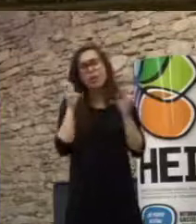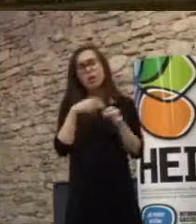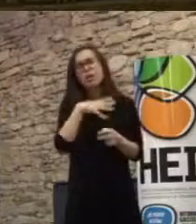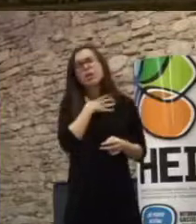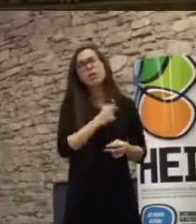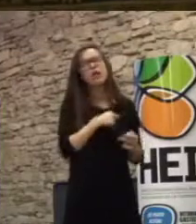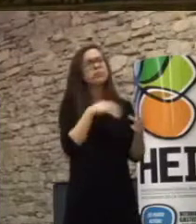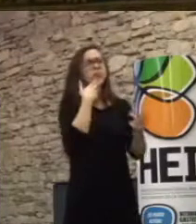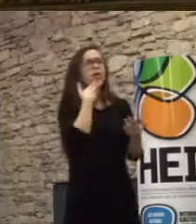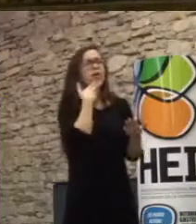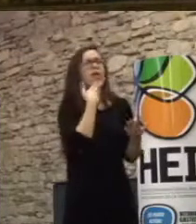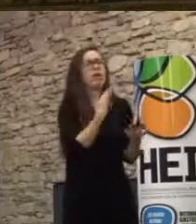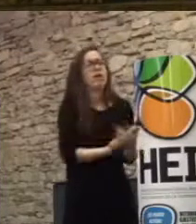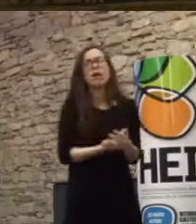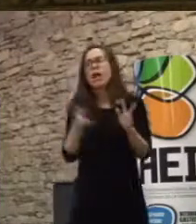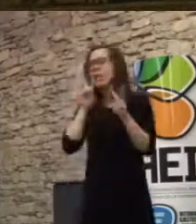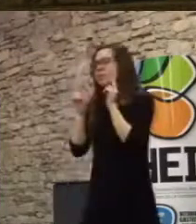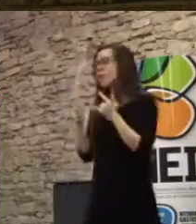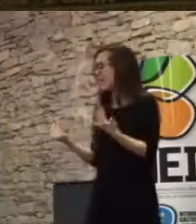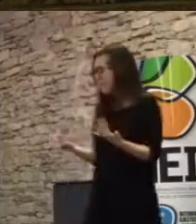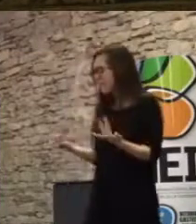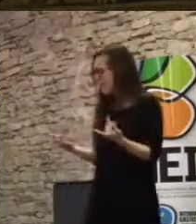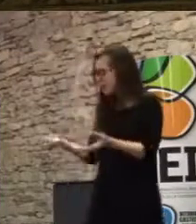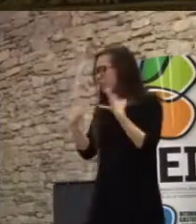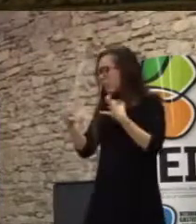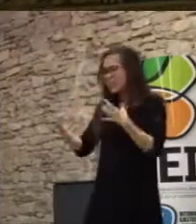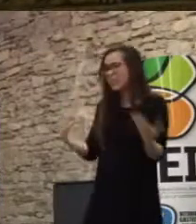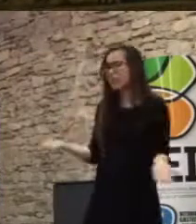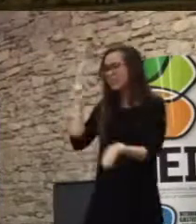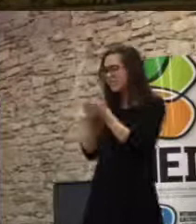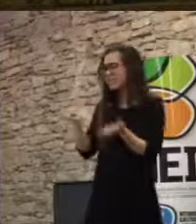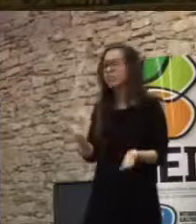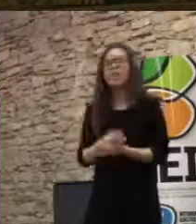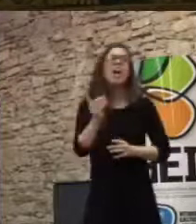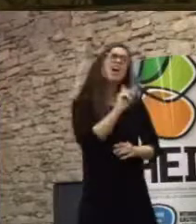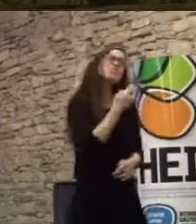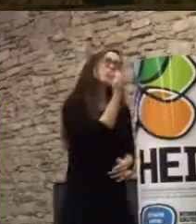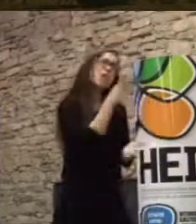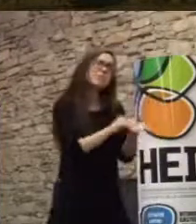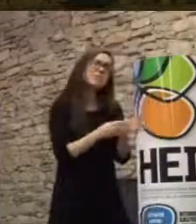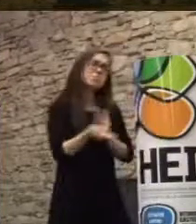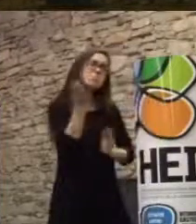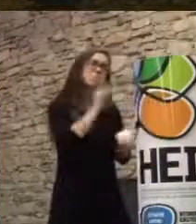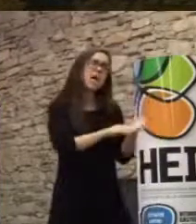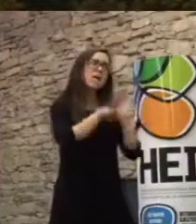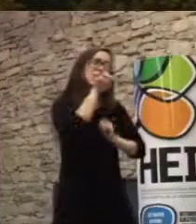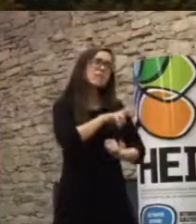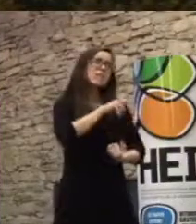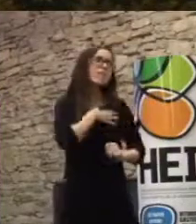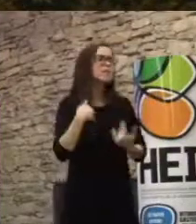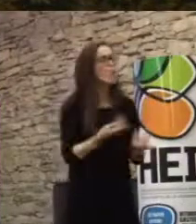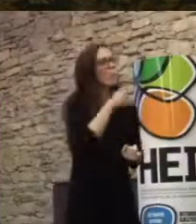dice venga venga ming al grano el gran órgano y al grano al grano si el último hicieron déjame explicarte en una vez más para redundar en este asunto